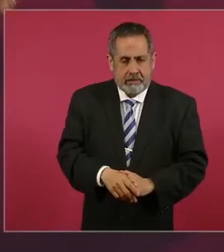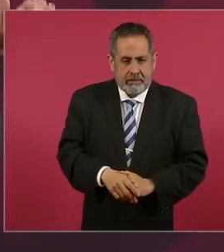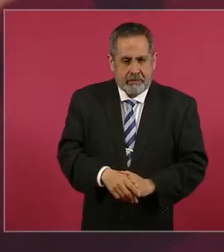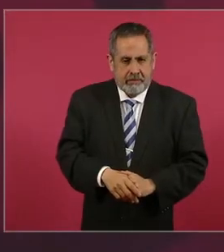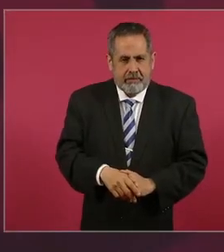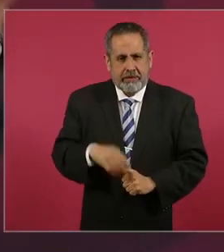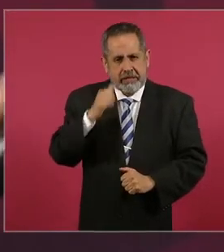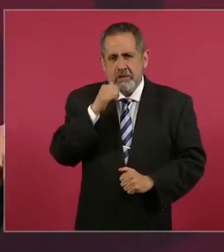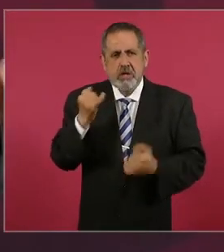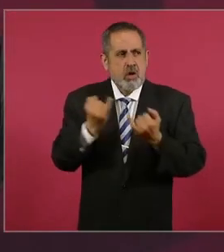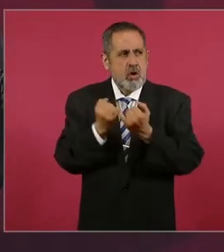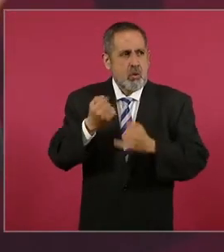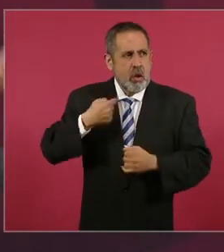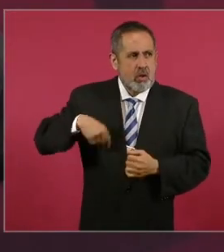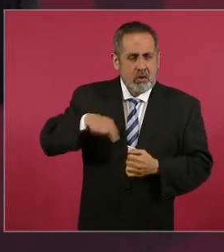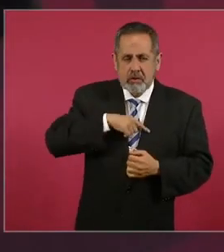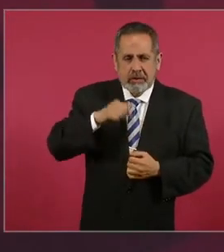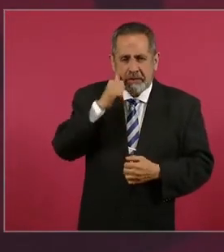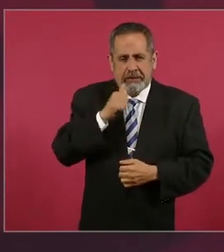Así como nosotros